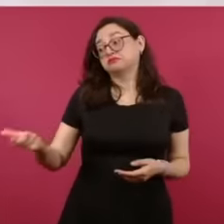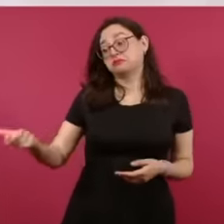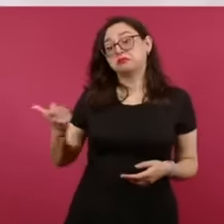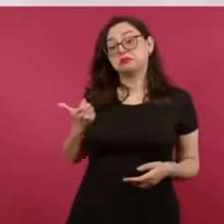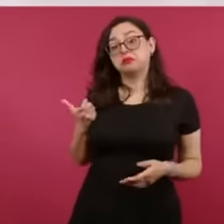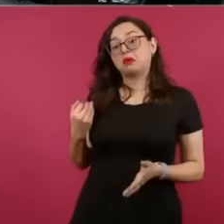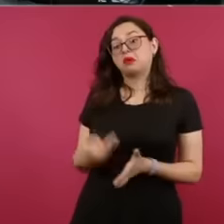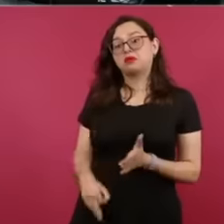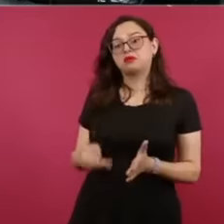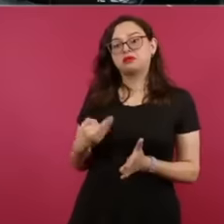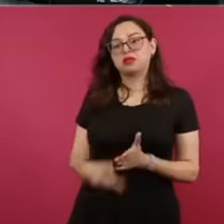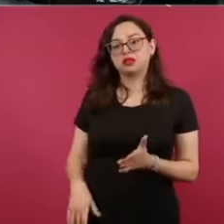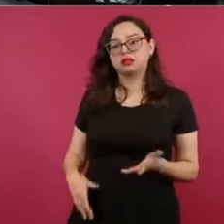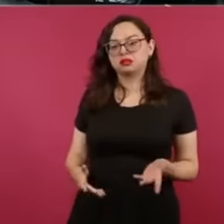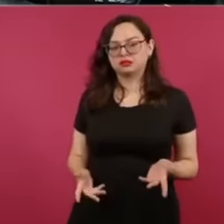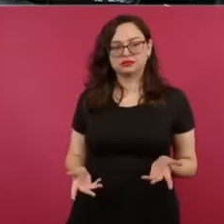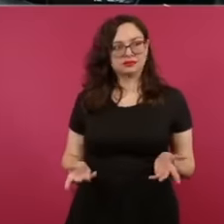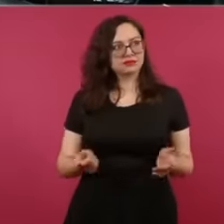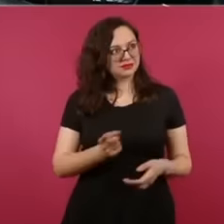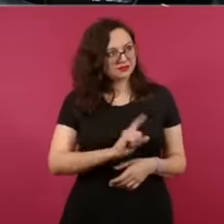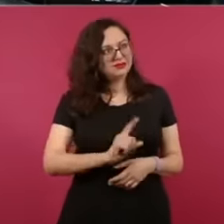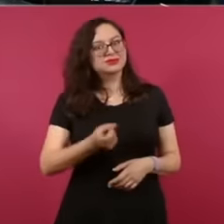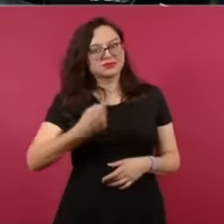Y nos dejaron como 10.